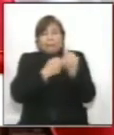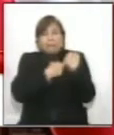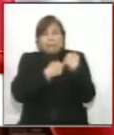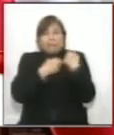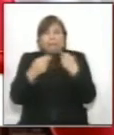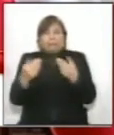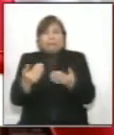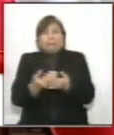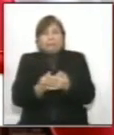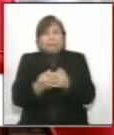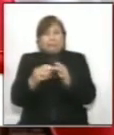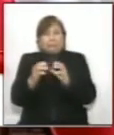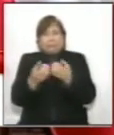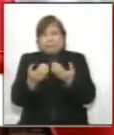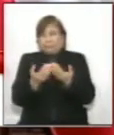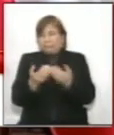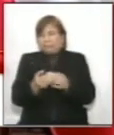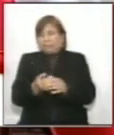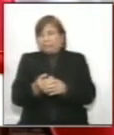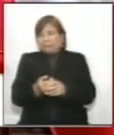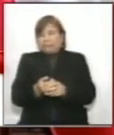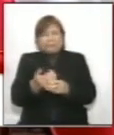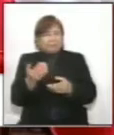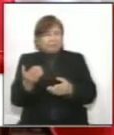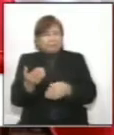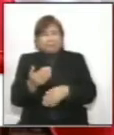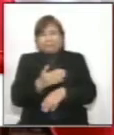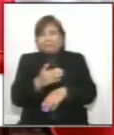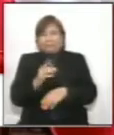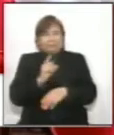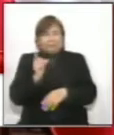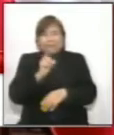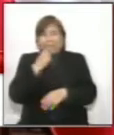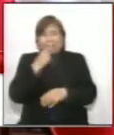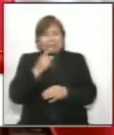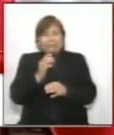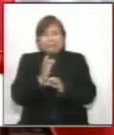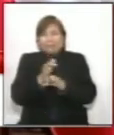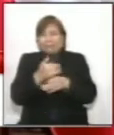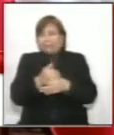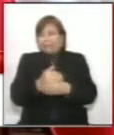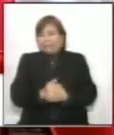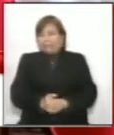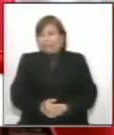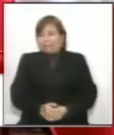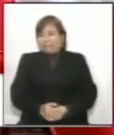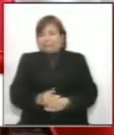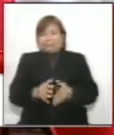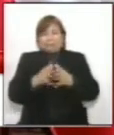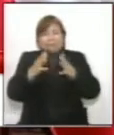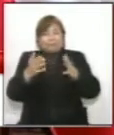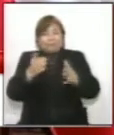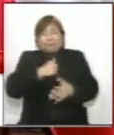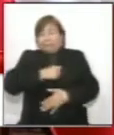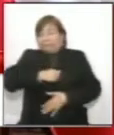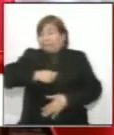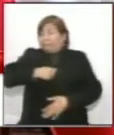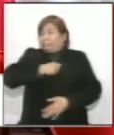reforma educativa? Yo creo que, señores, no es la forma. Yo lamento realmente, lamento porque